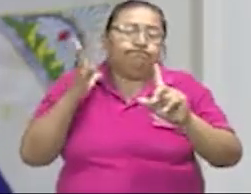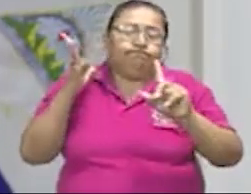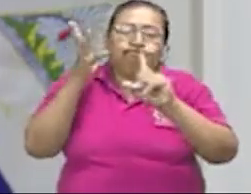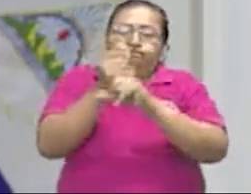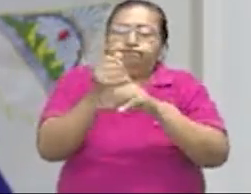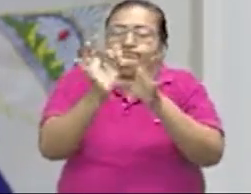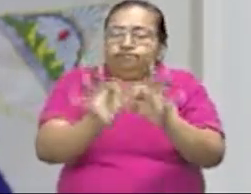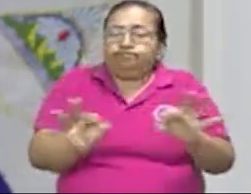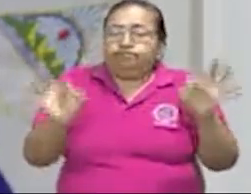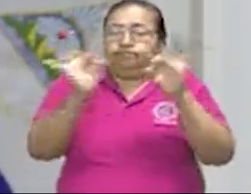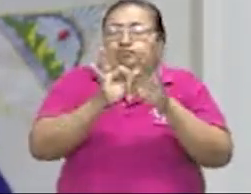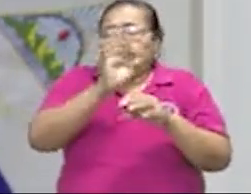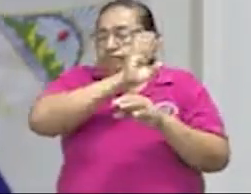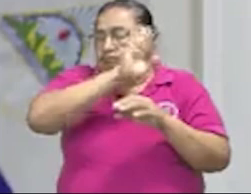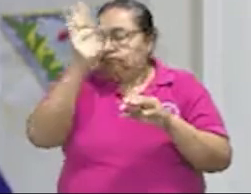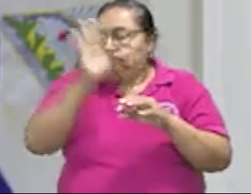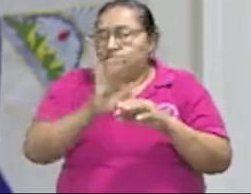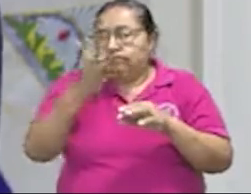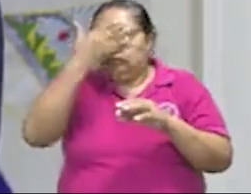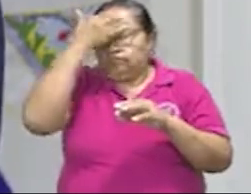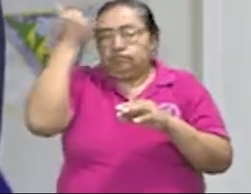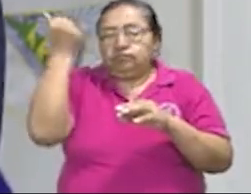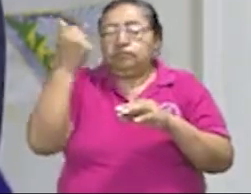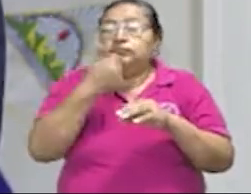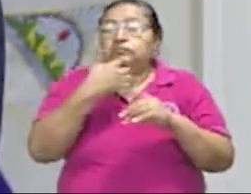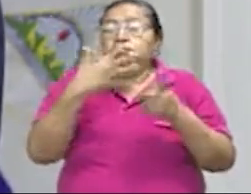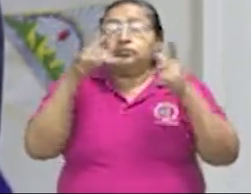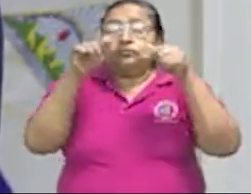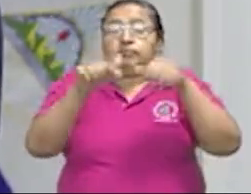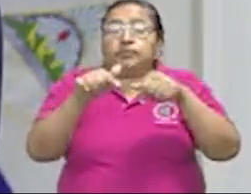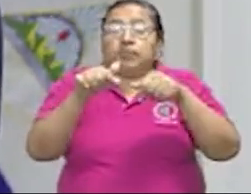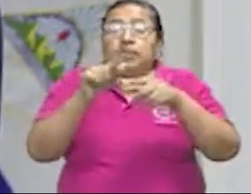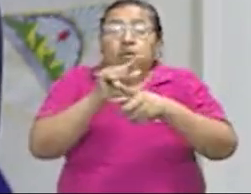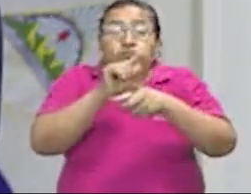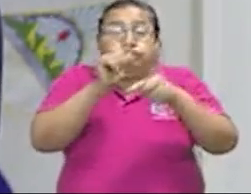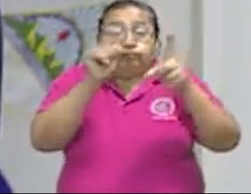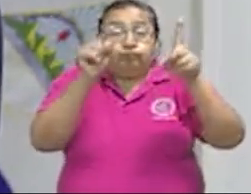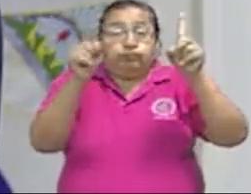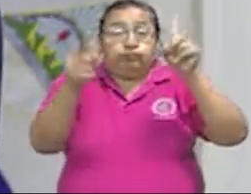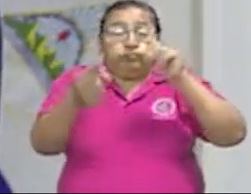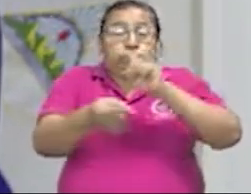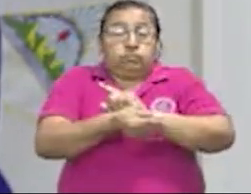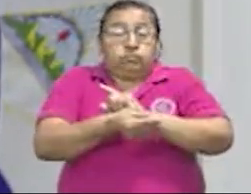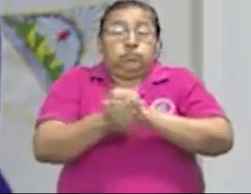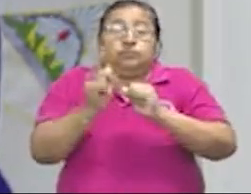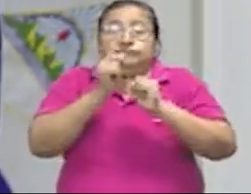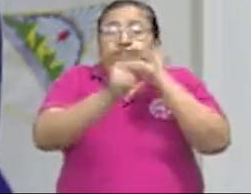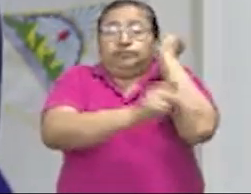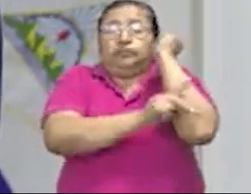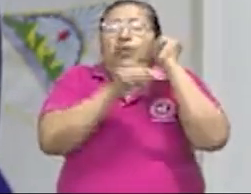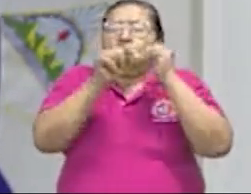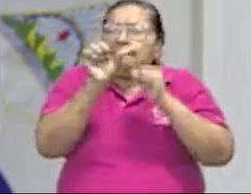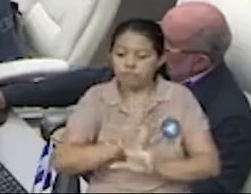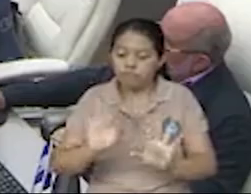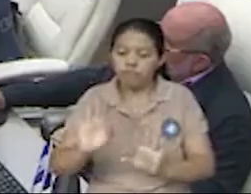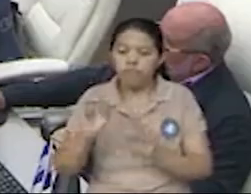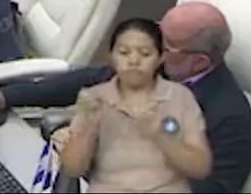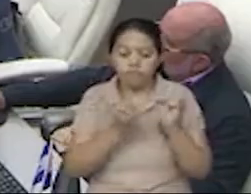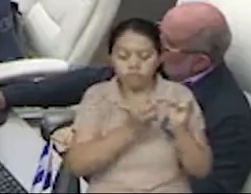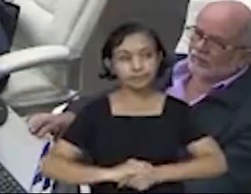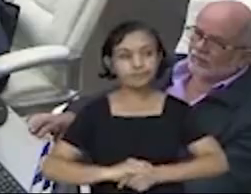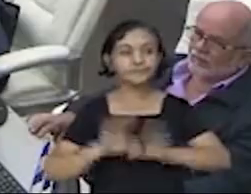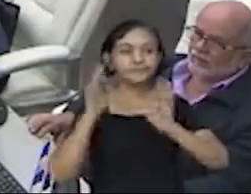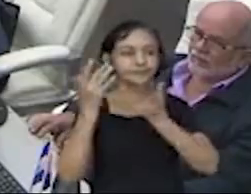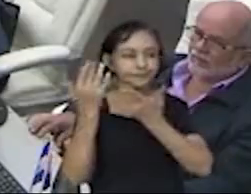en una sesión plenaria en donde también se eligió como miembro de ese consejo a José Manuel Ovando y Gustavo